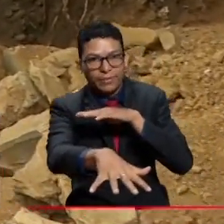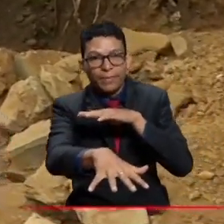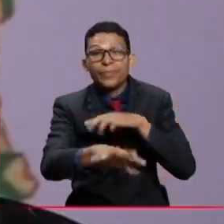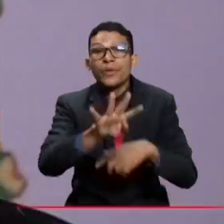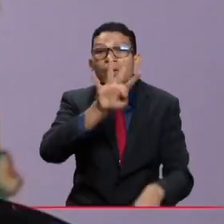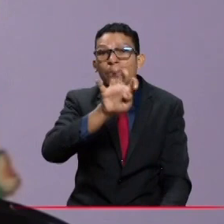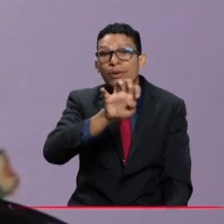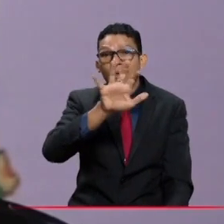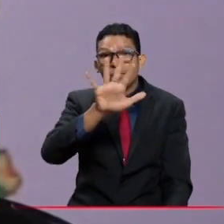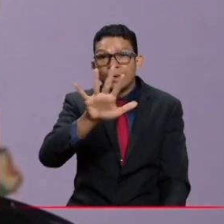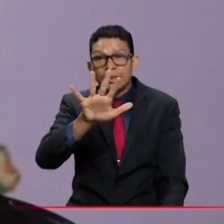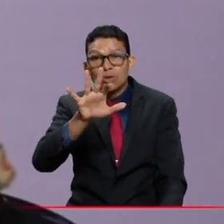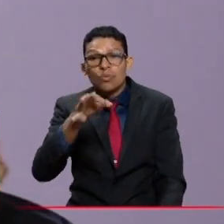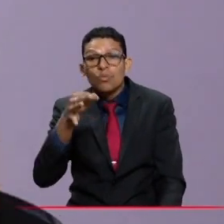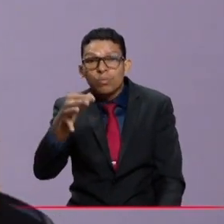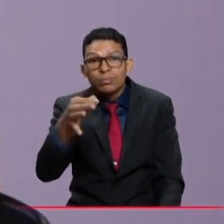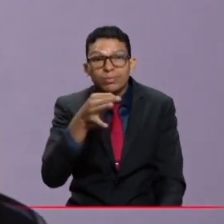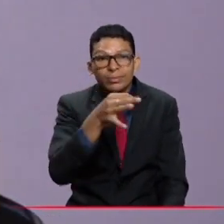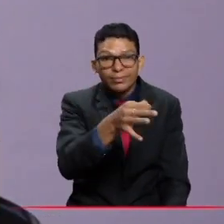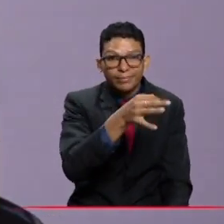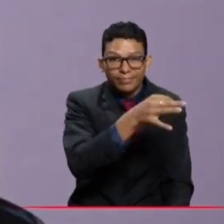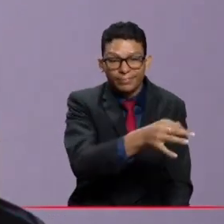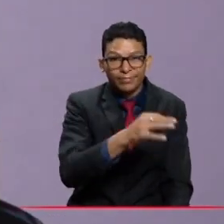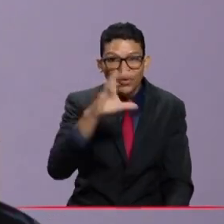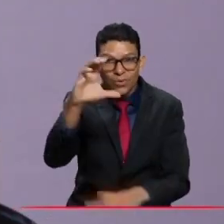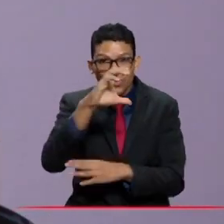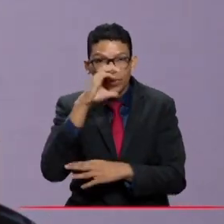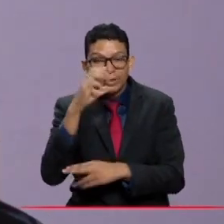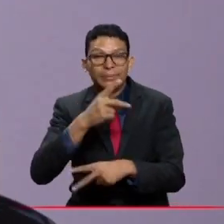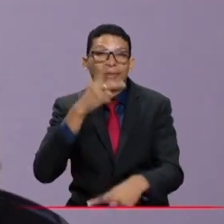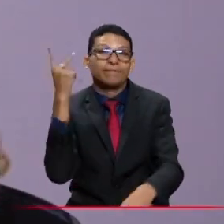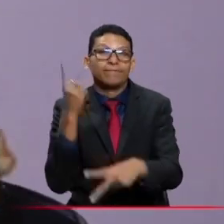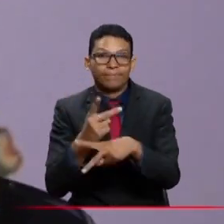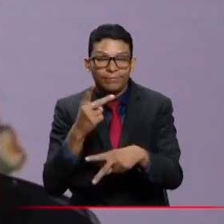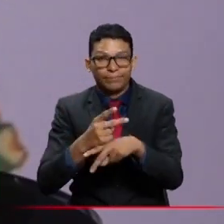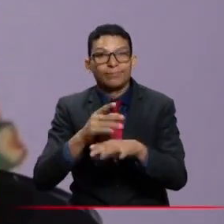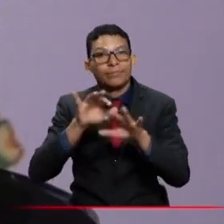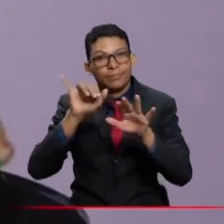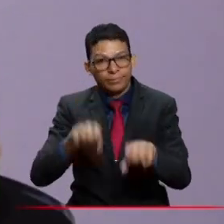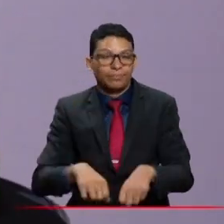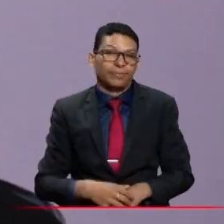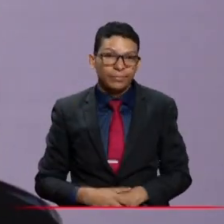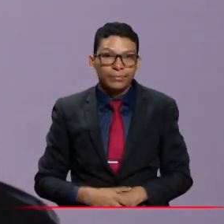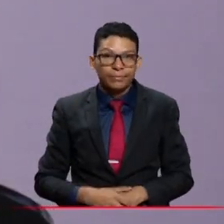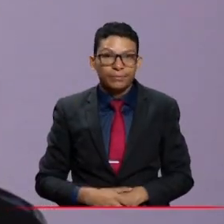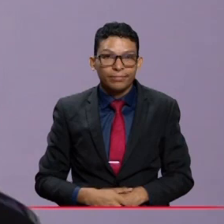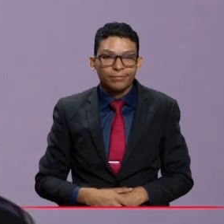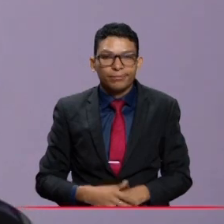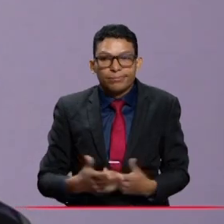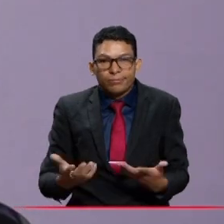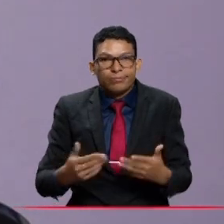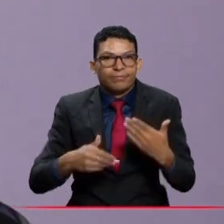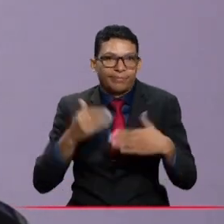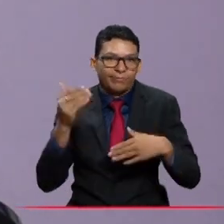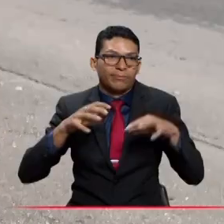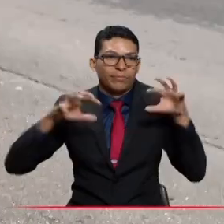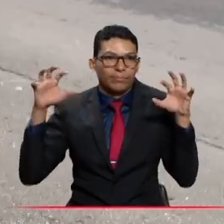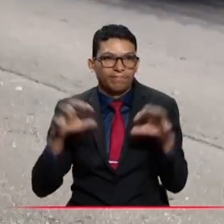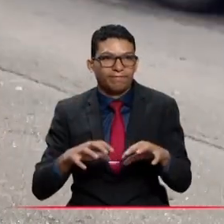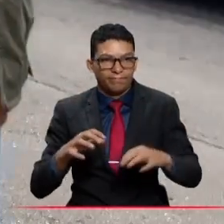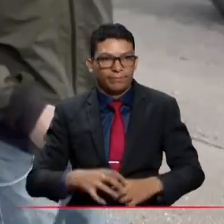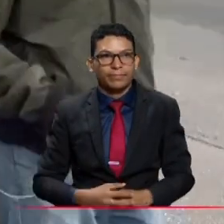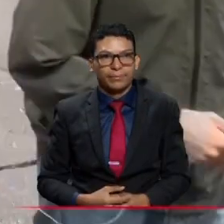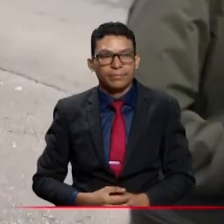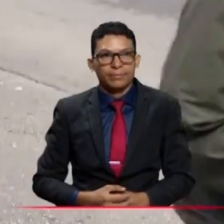95 municipios del país con alerta roja de deslizamientos, evidentemente por la llegada de estas